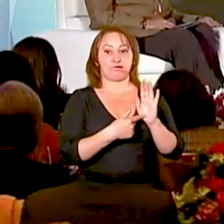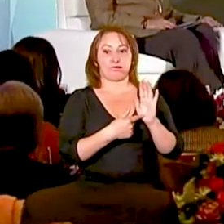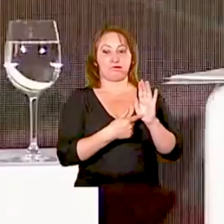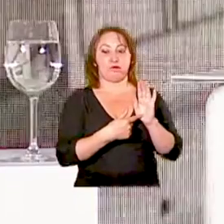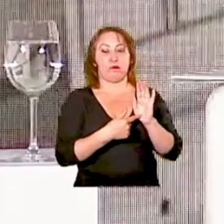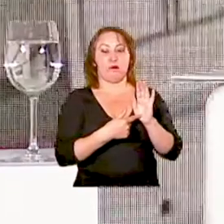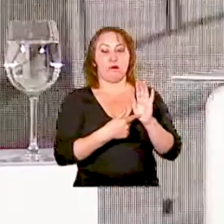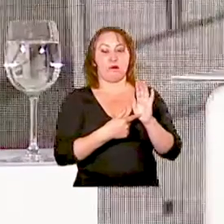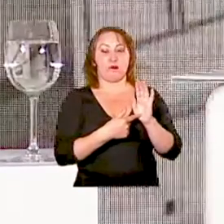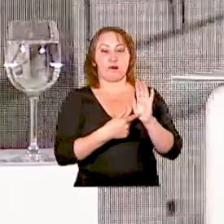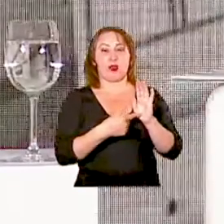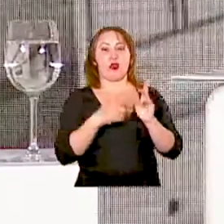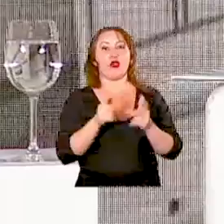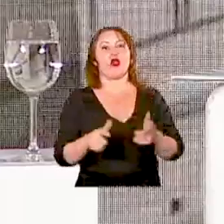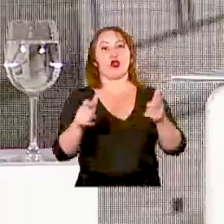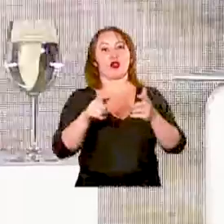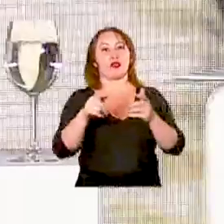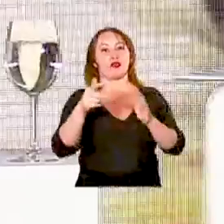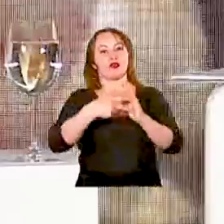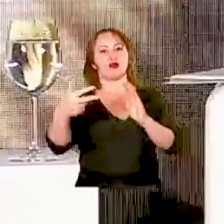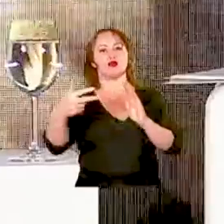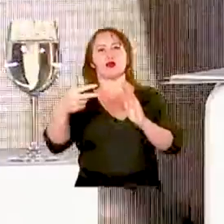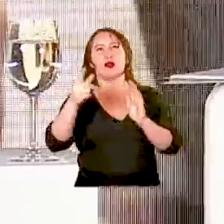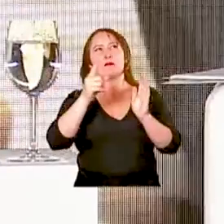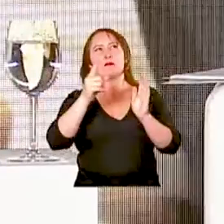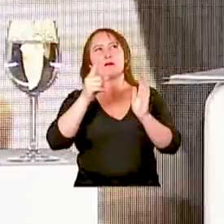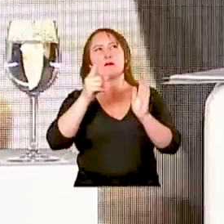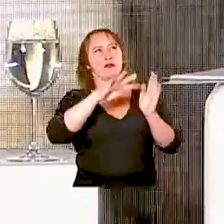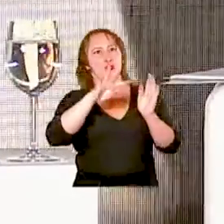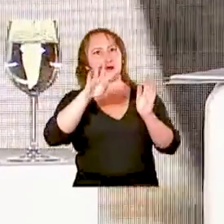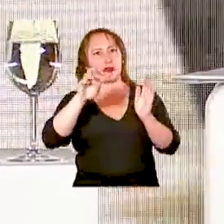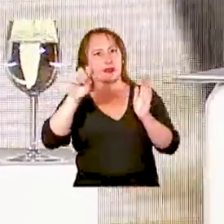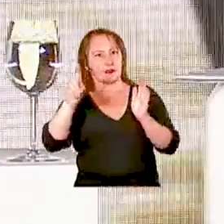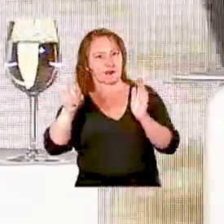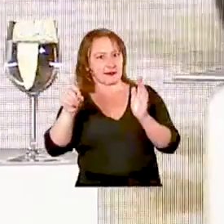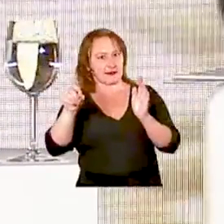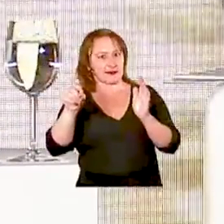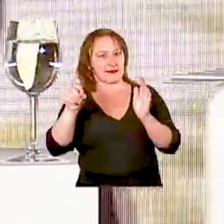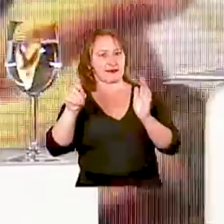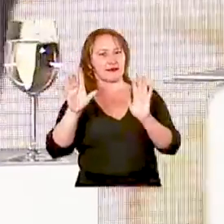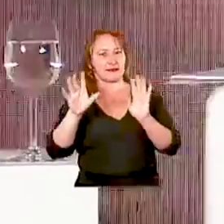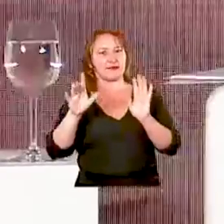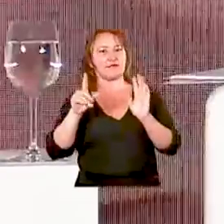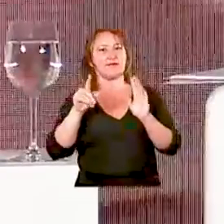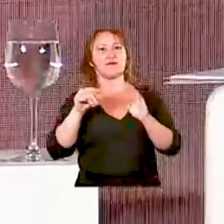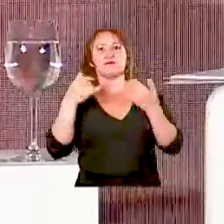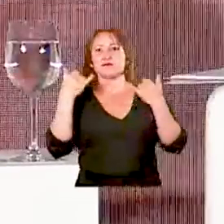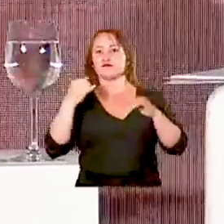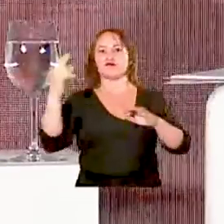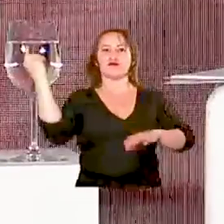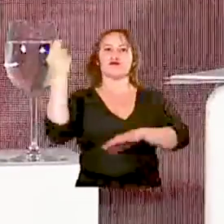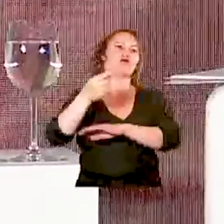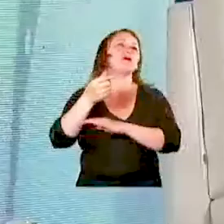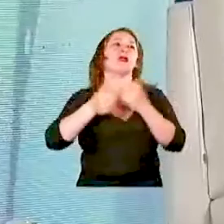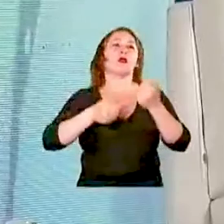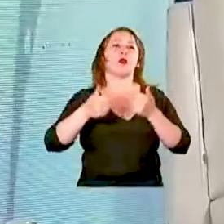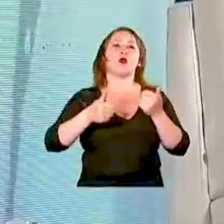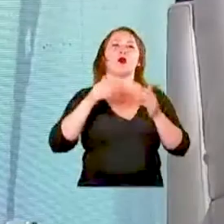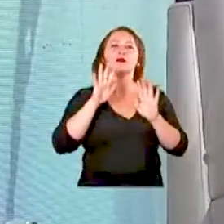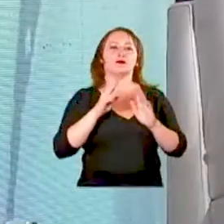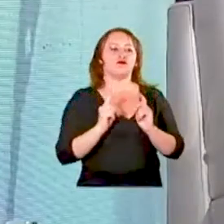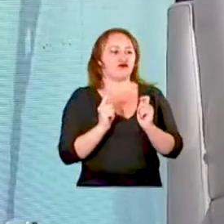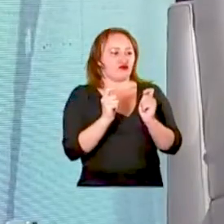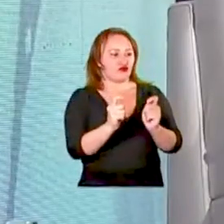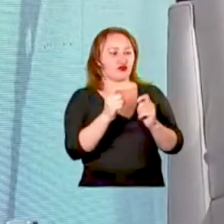Ya la Corte Constitucional, por allá en los años 96, si no me equivoco, mediante una sentencia, había ratificado que la facultad